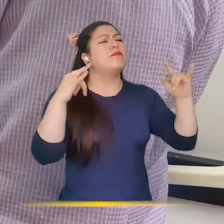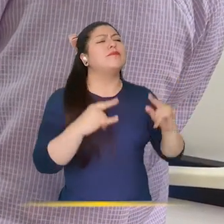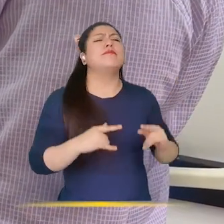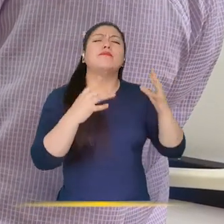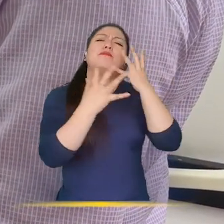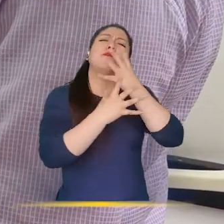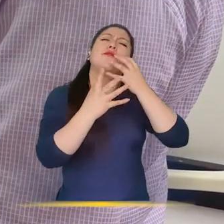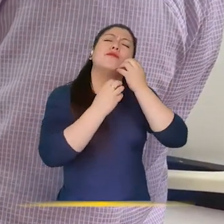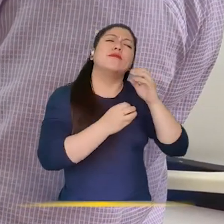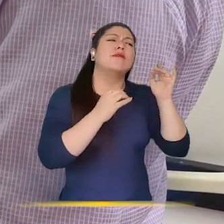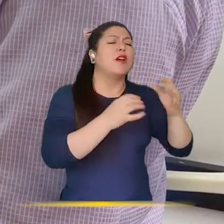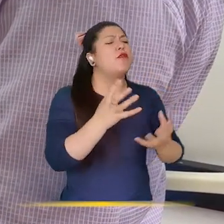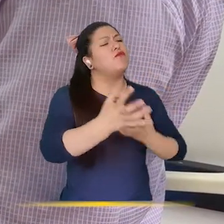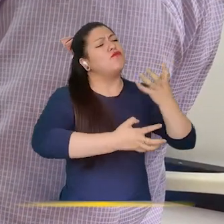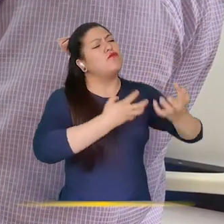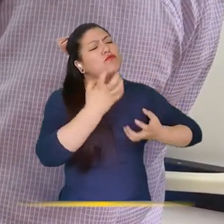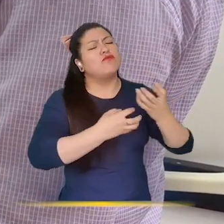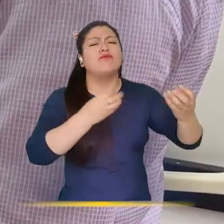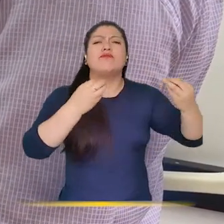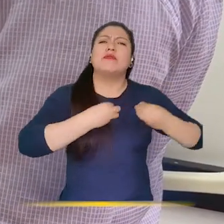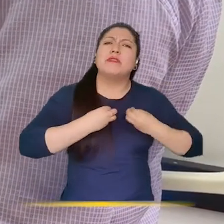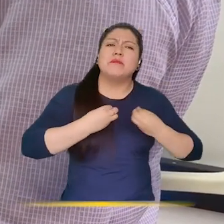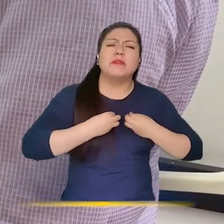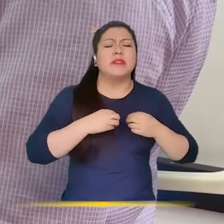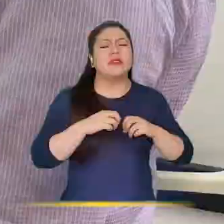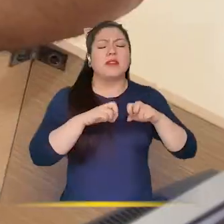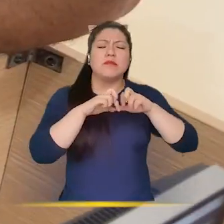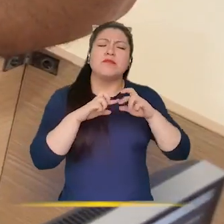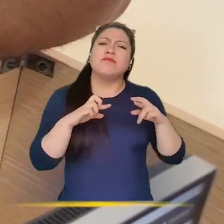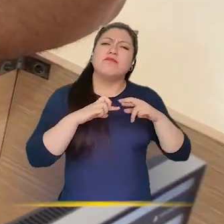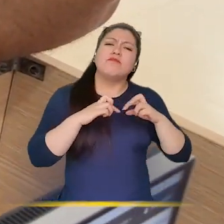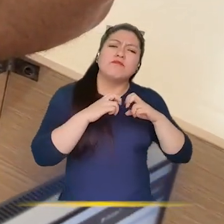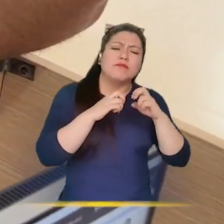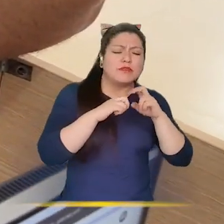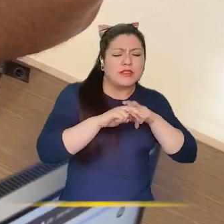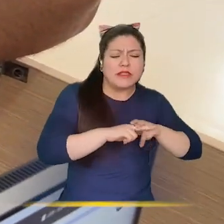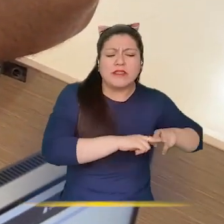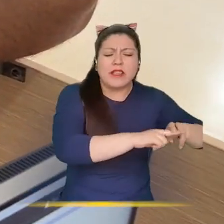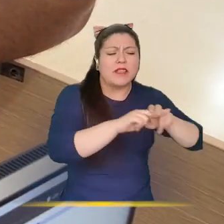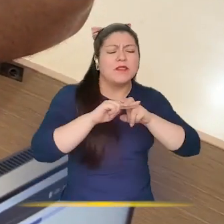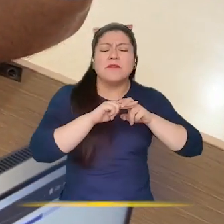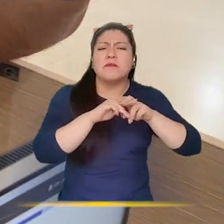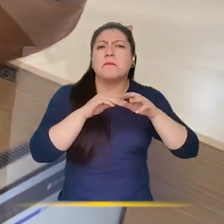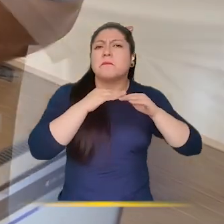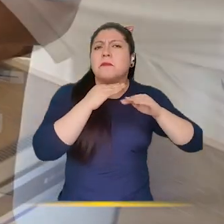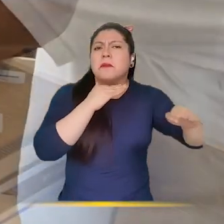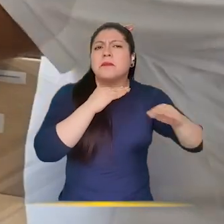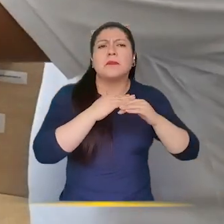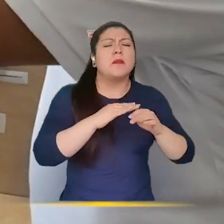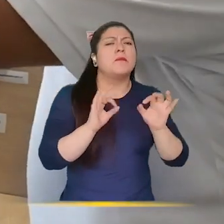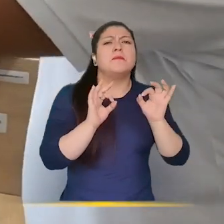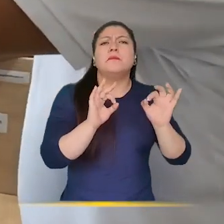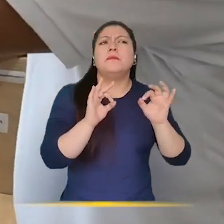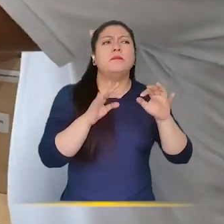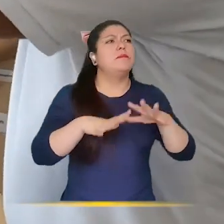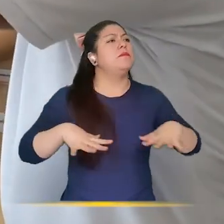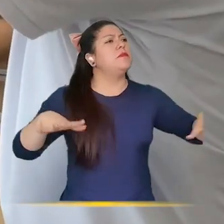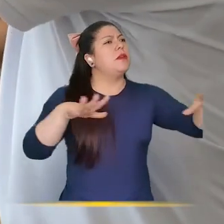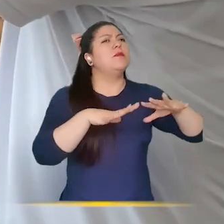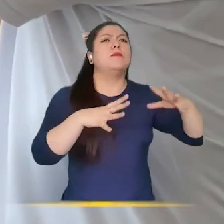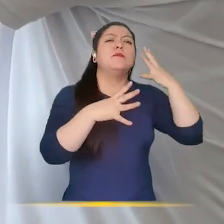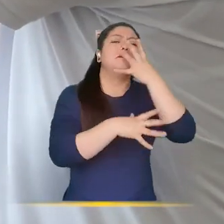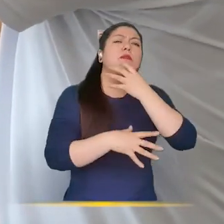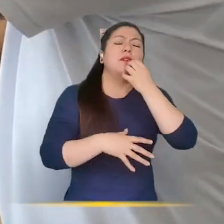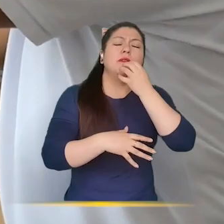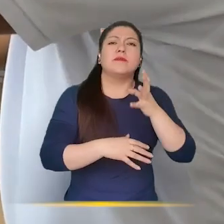ahí cocinábamos, nos sentábamos, comíamos abajo. Sabes que antes había mucha sombra. En cualquier parte veías tú como un manantial,